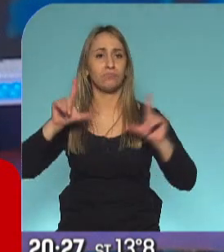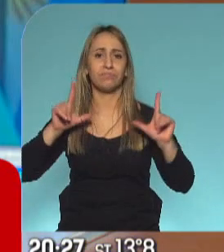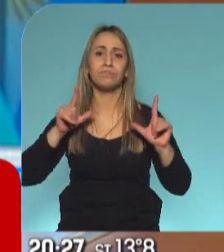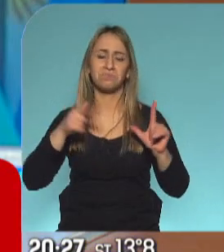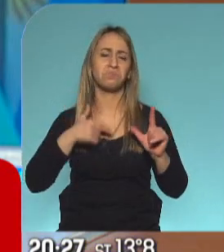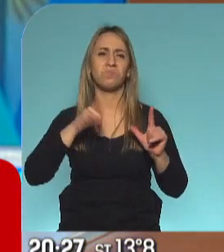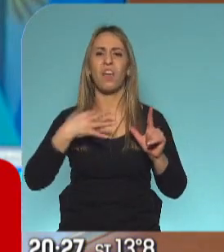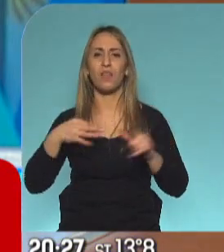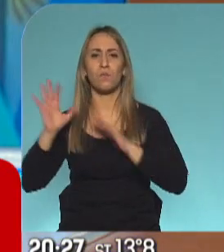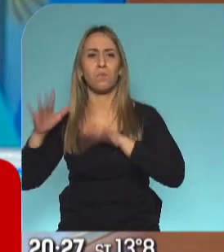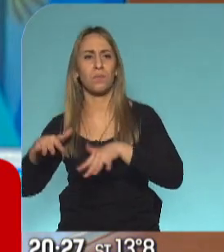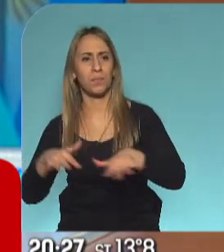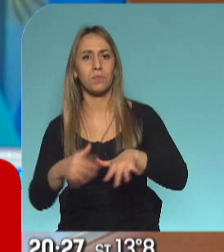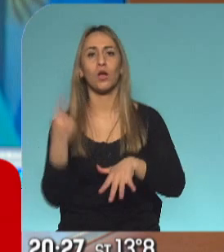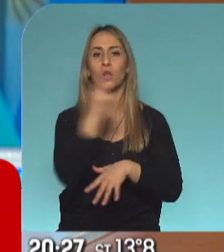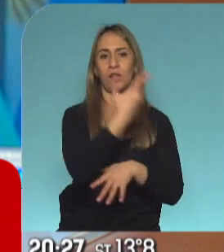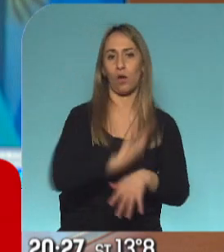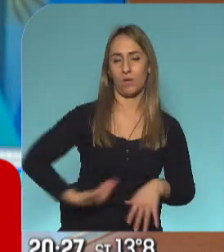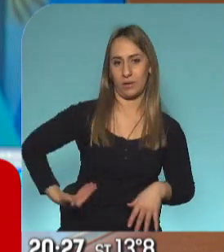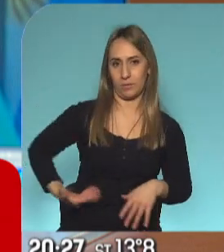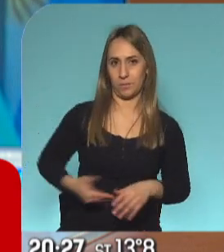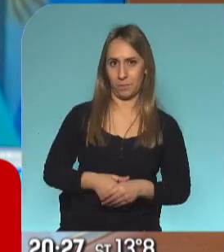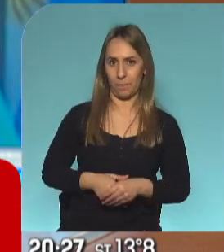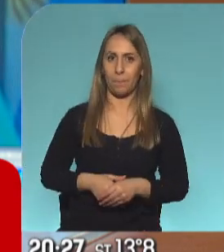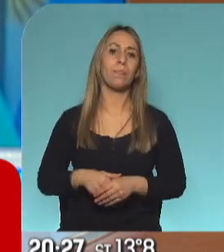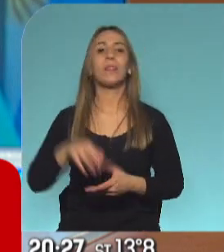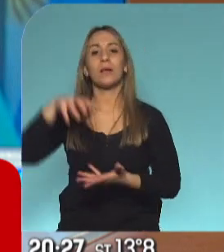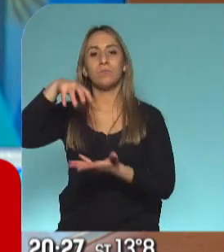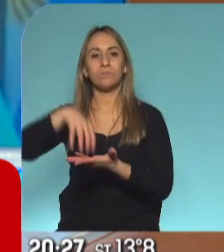el Parque gobierno. Les Ama en teatro y una obra de teatro en cine son extraordinarias recomendaciones.